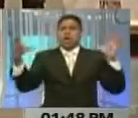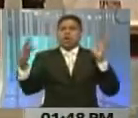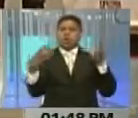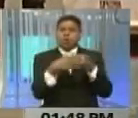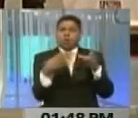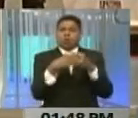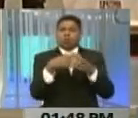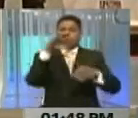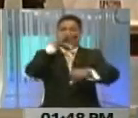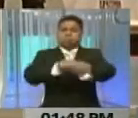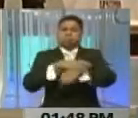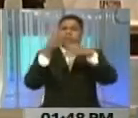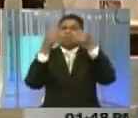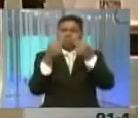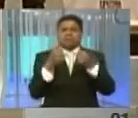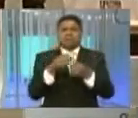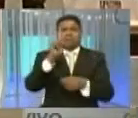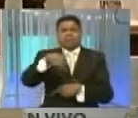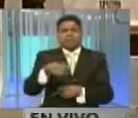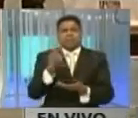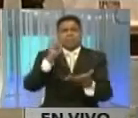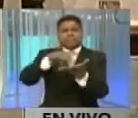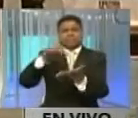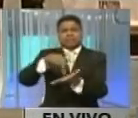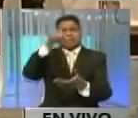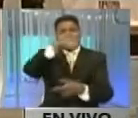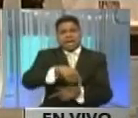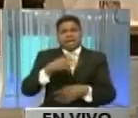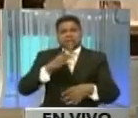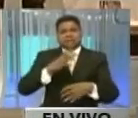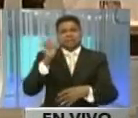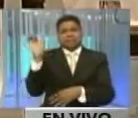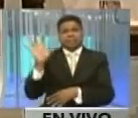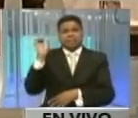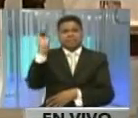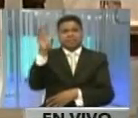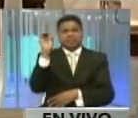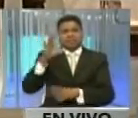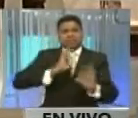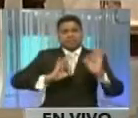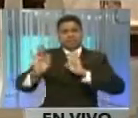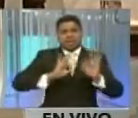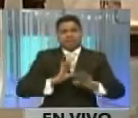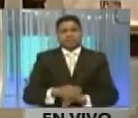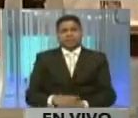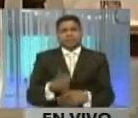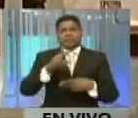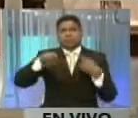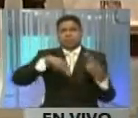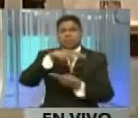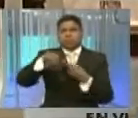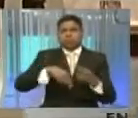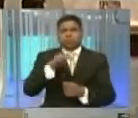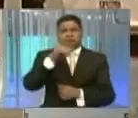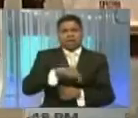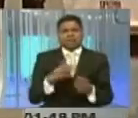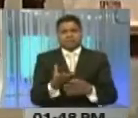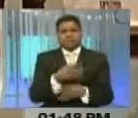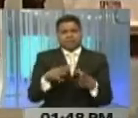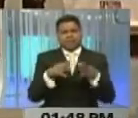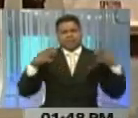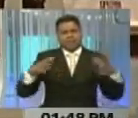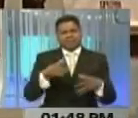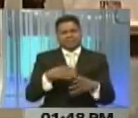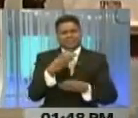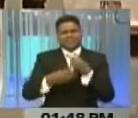en este festival. Salas de teatro, las ya conocidas en Revolución, lo extraordinario se hace cotidiano.